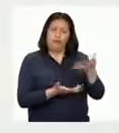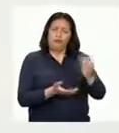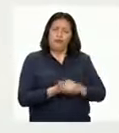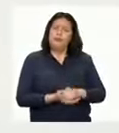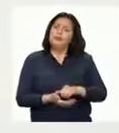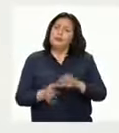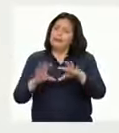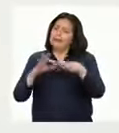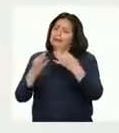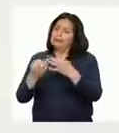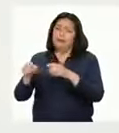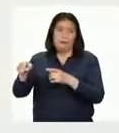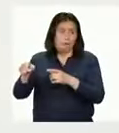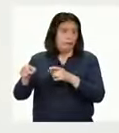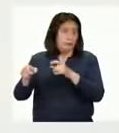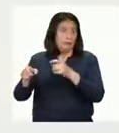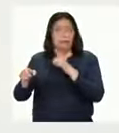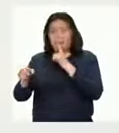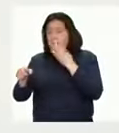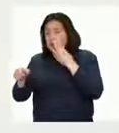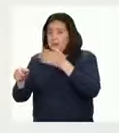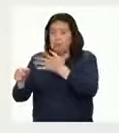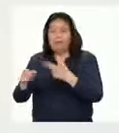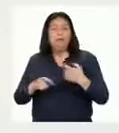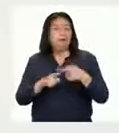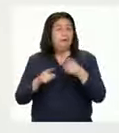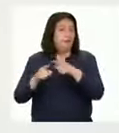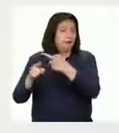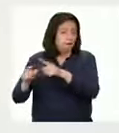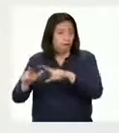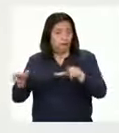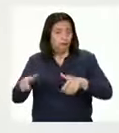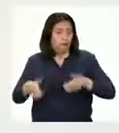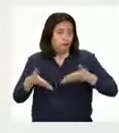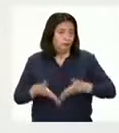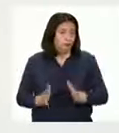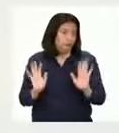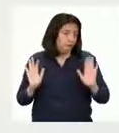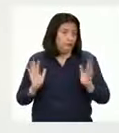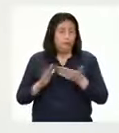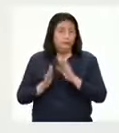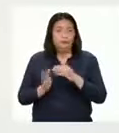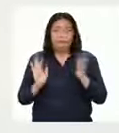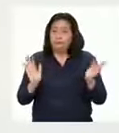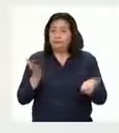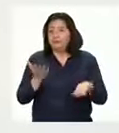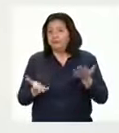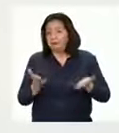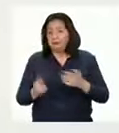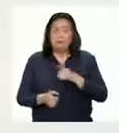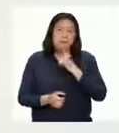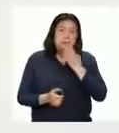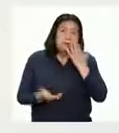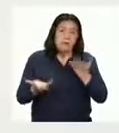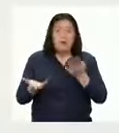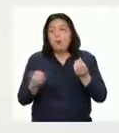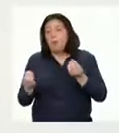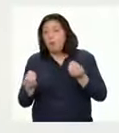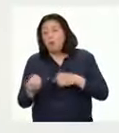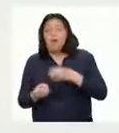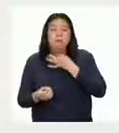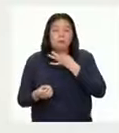los miembros de nuestra familia hayan nacido en diferentes regiones o ciudades, ya sean nuestros padres o